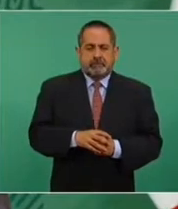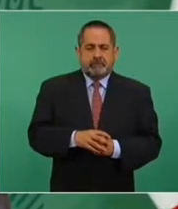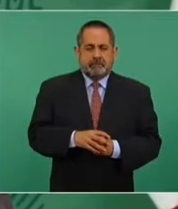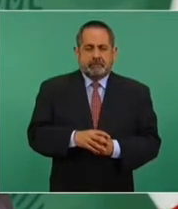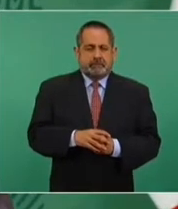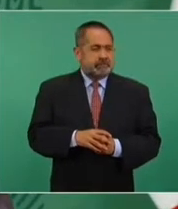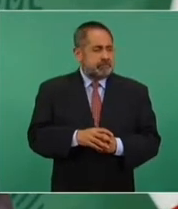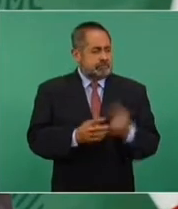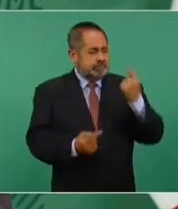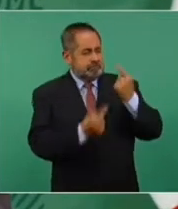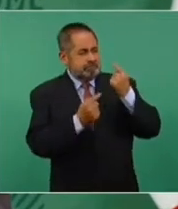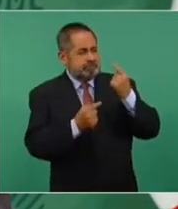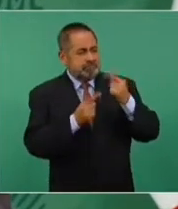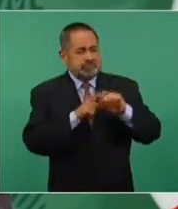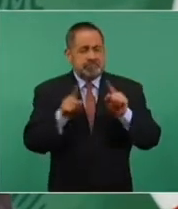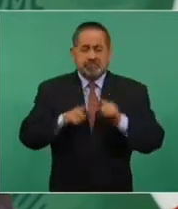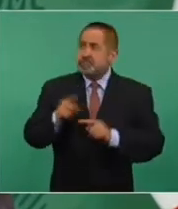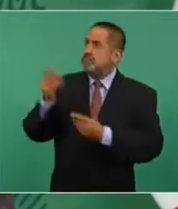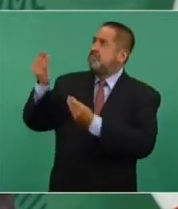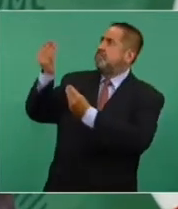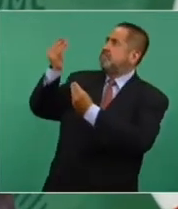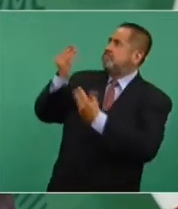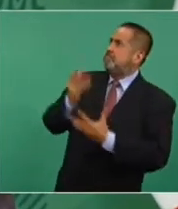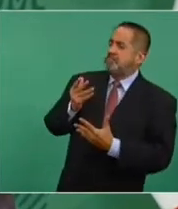Son las bendiciones,